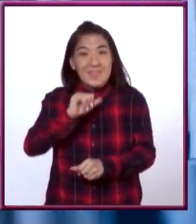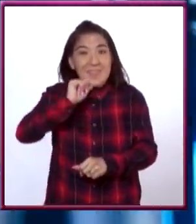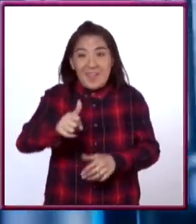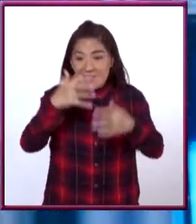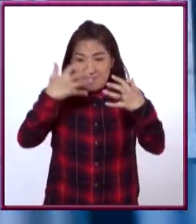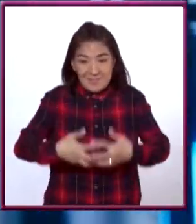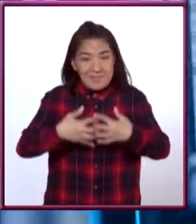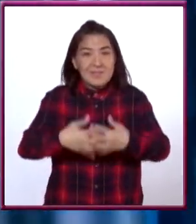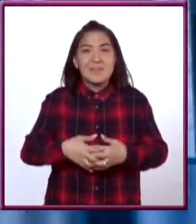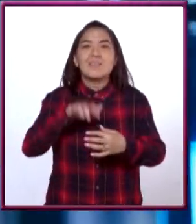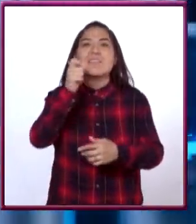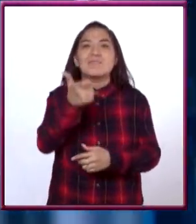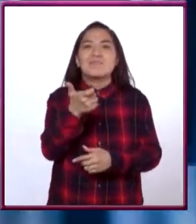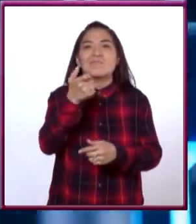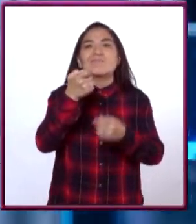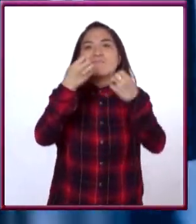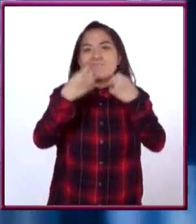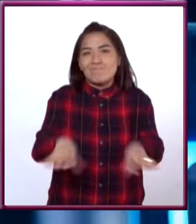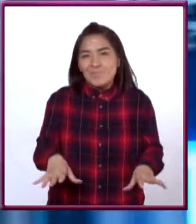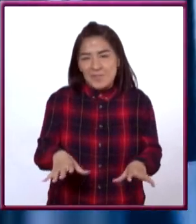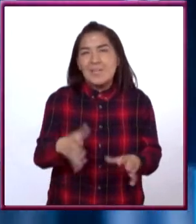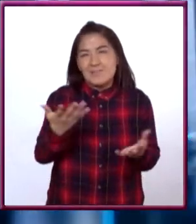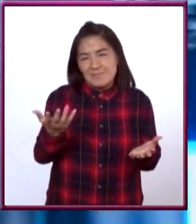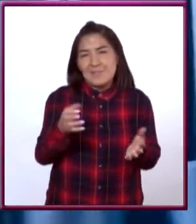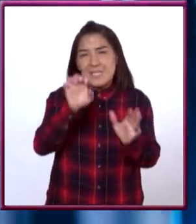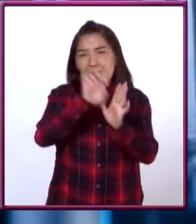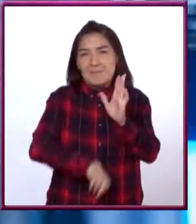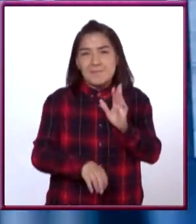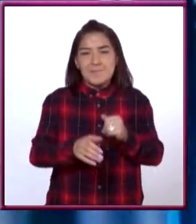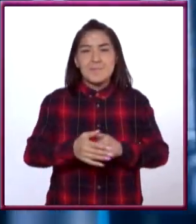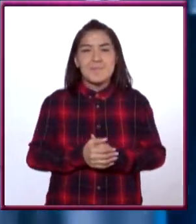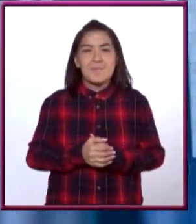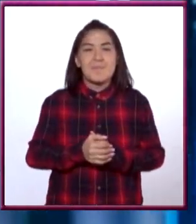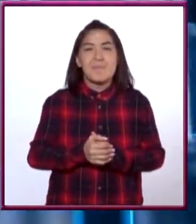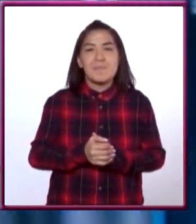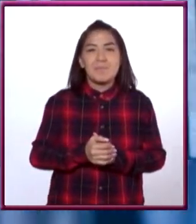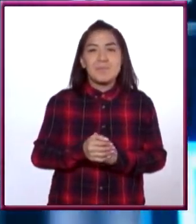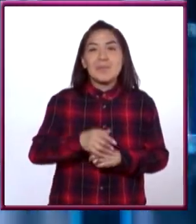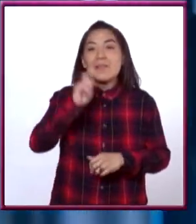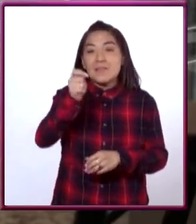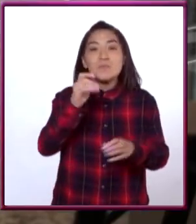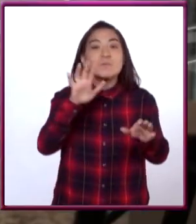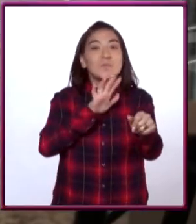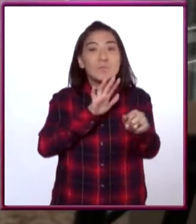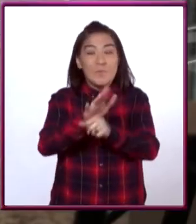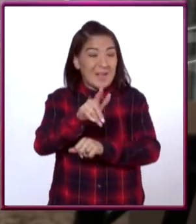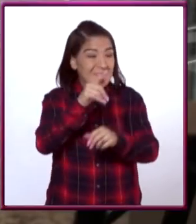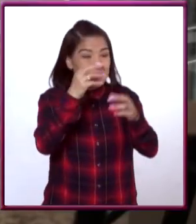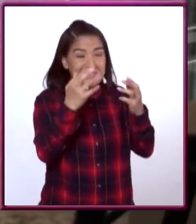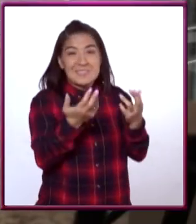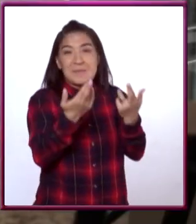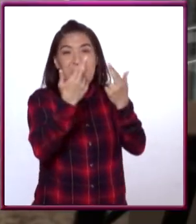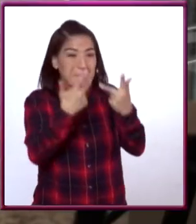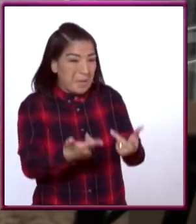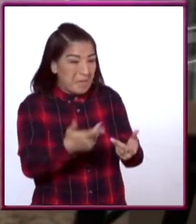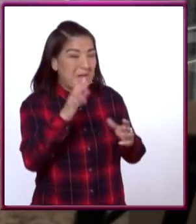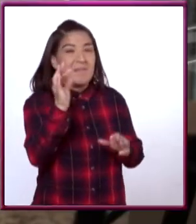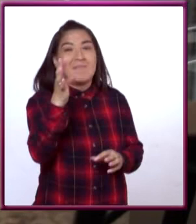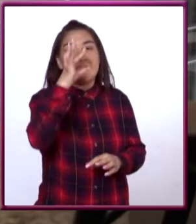produces es dinero perdido, por así llamarlo. Entonces, algún componente que falla, algo